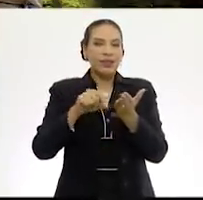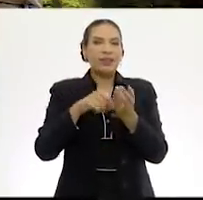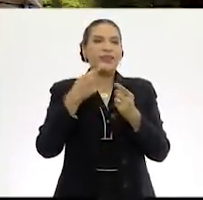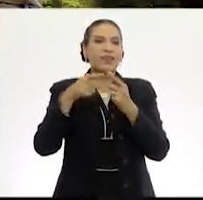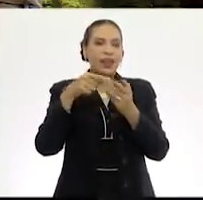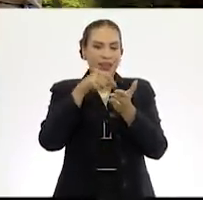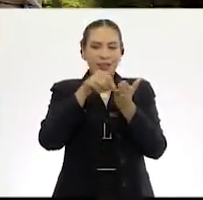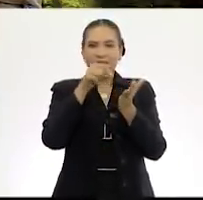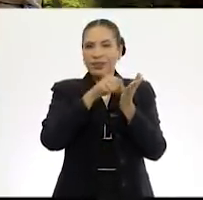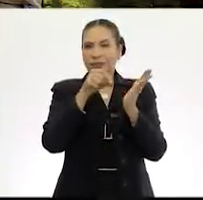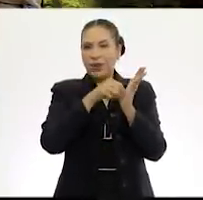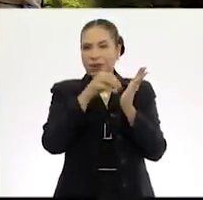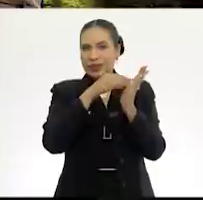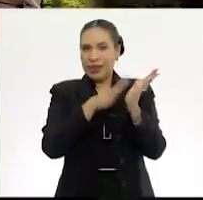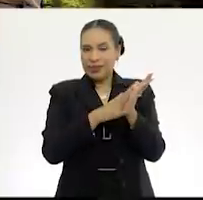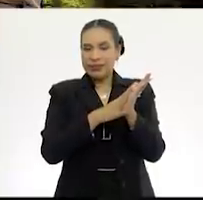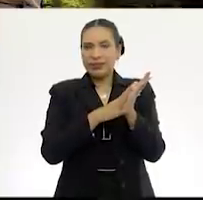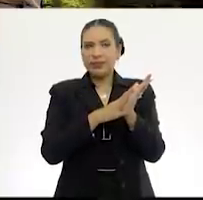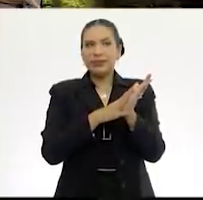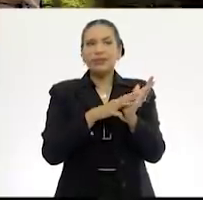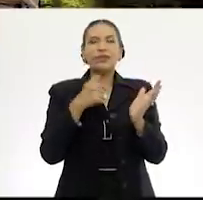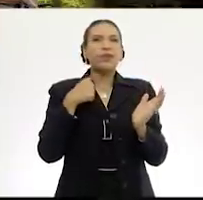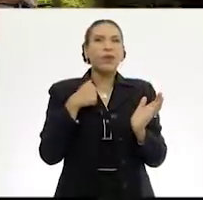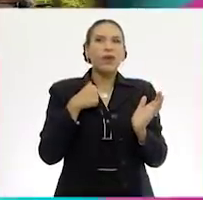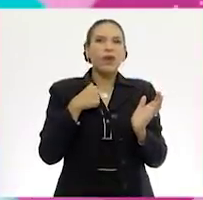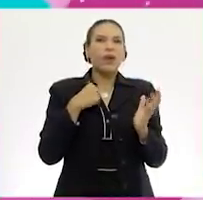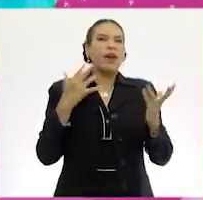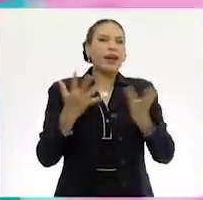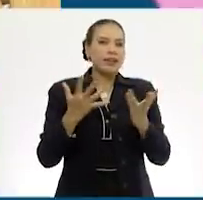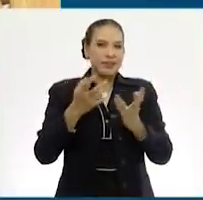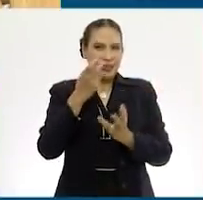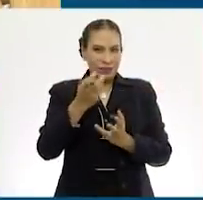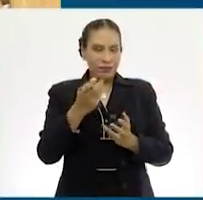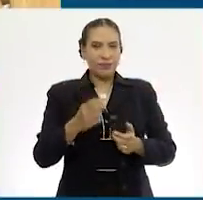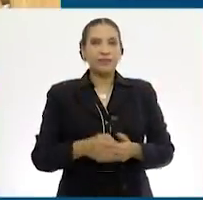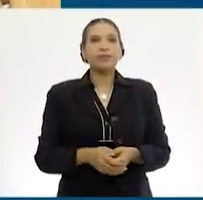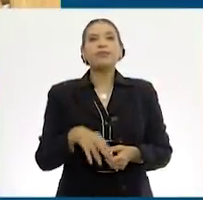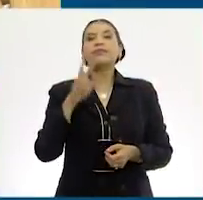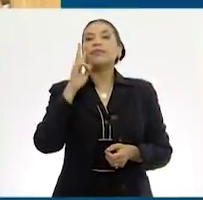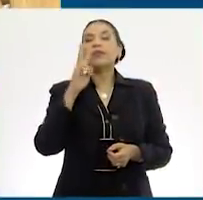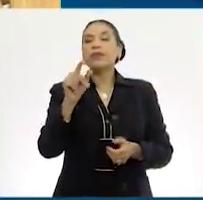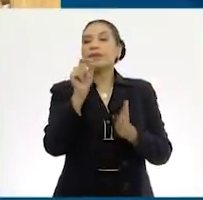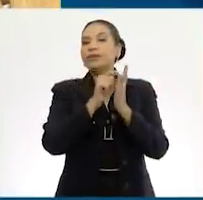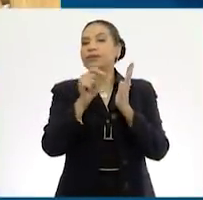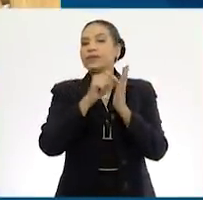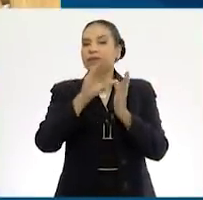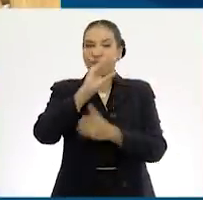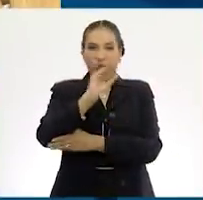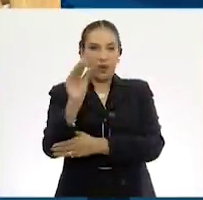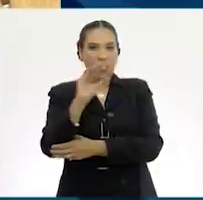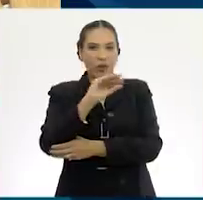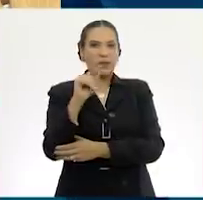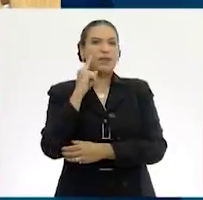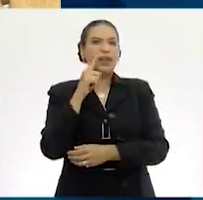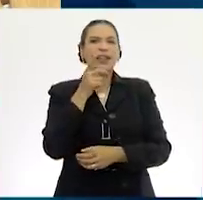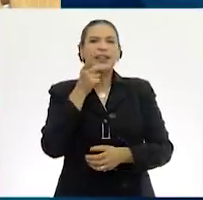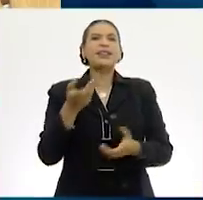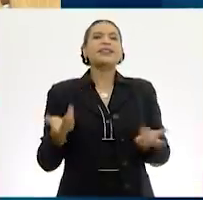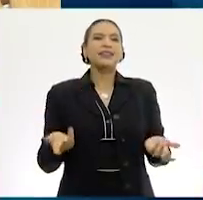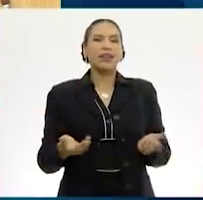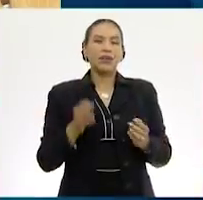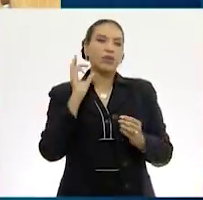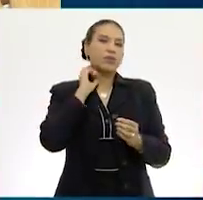varias notas. Y yo lo hice así. A ver, miren. Vamos a ver las notas de Ton. A ver, dice,